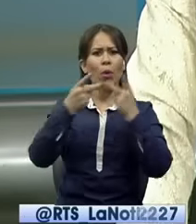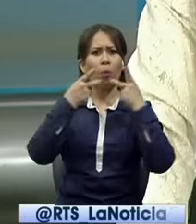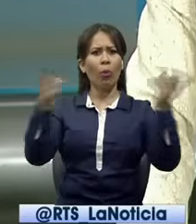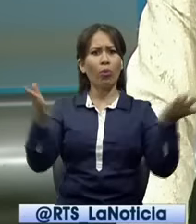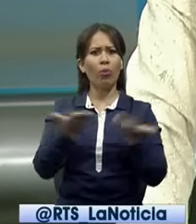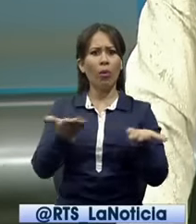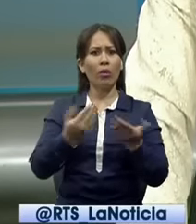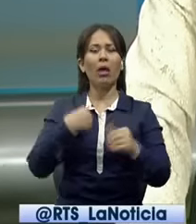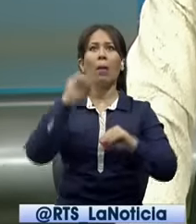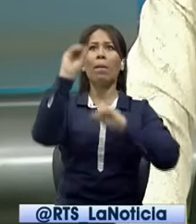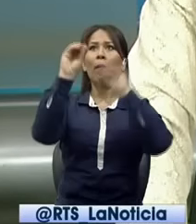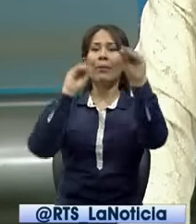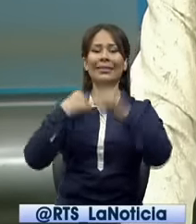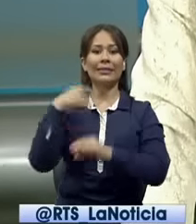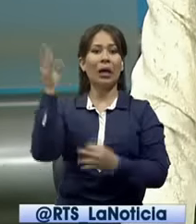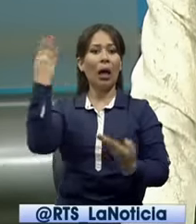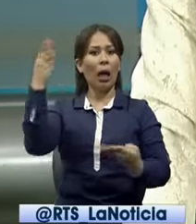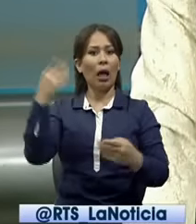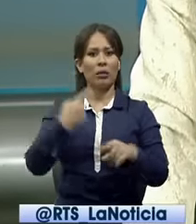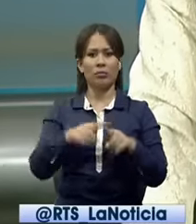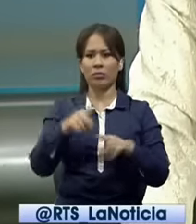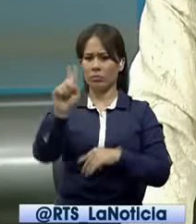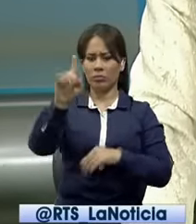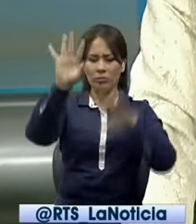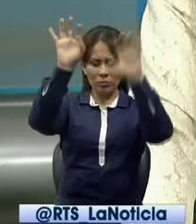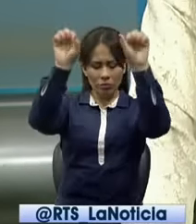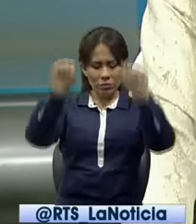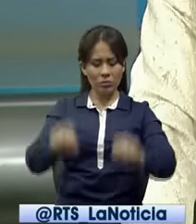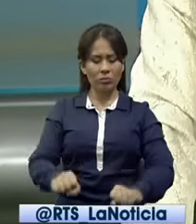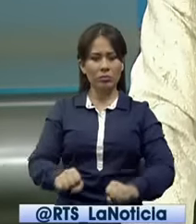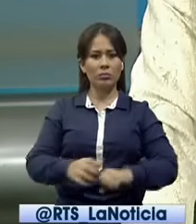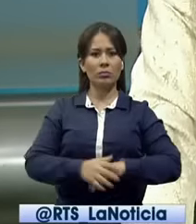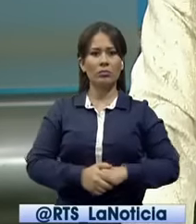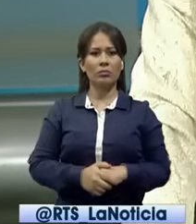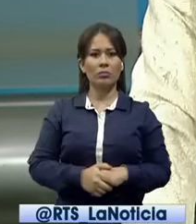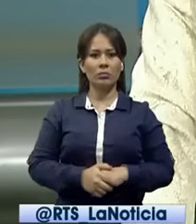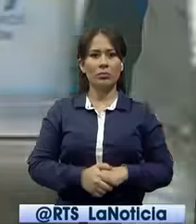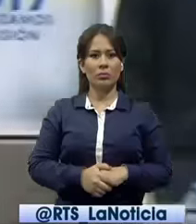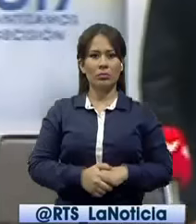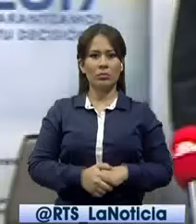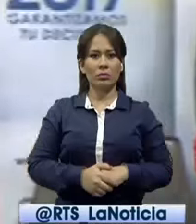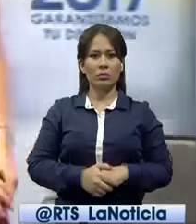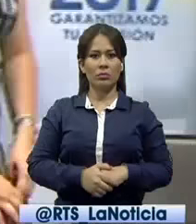nivel nacional sin distinción de partidos políticos.